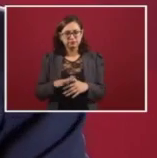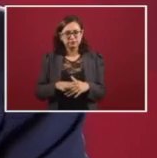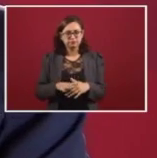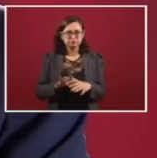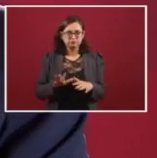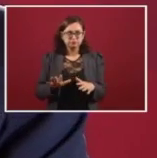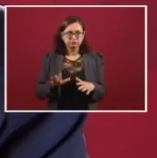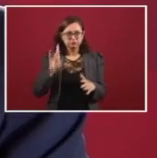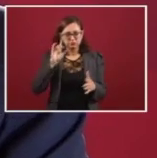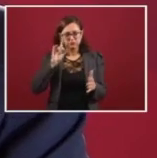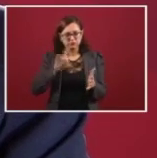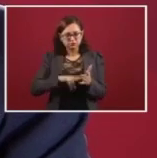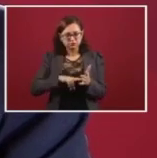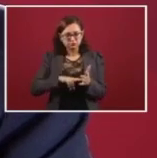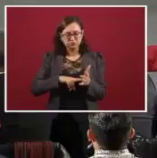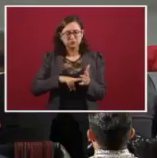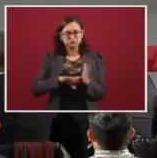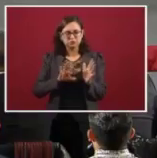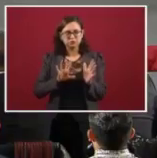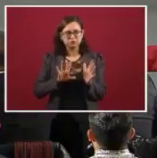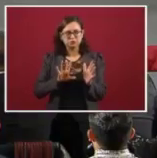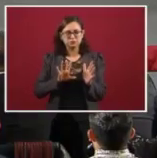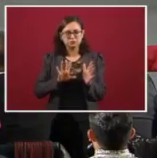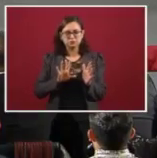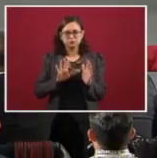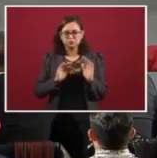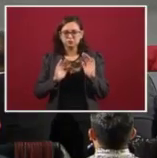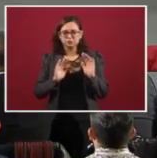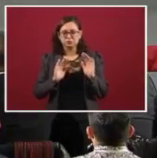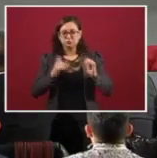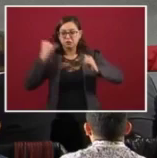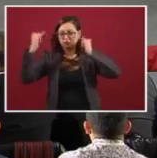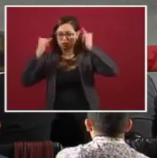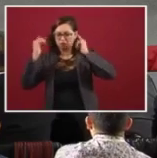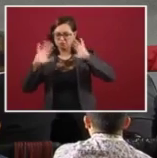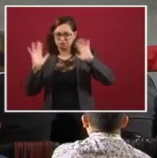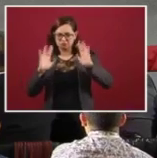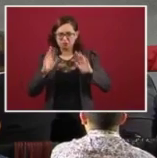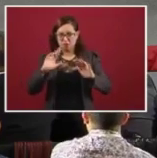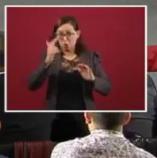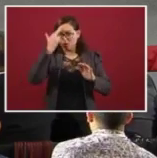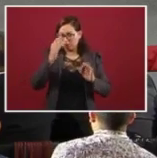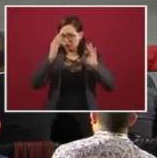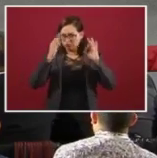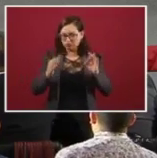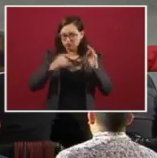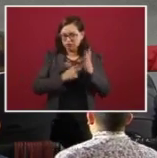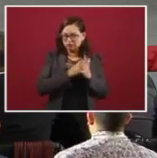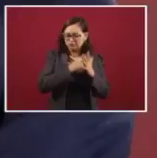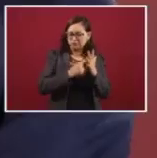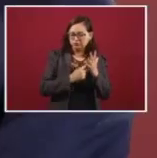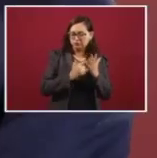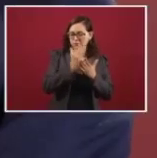quedo, para no estar inventando, ¿no? O sea,